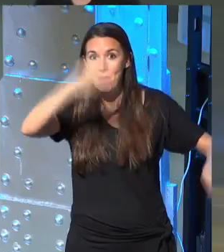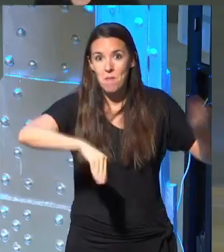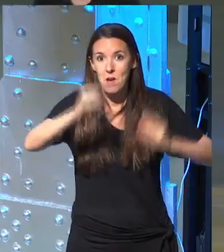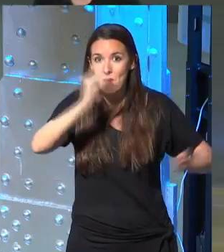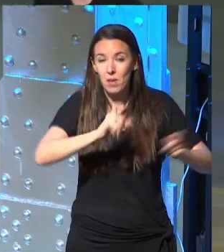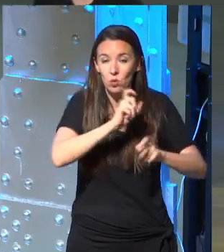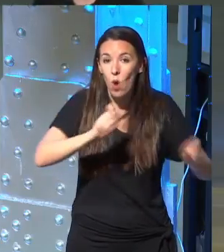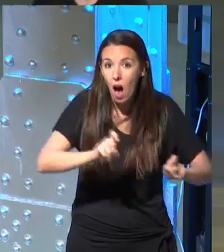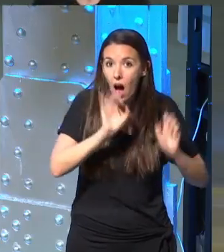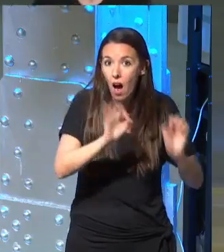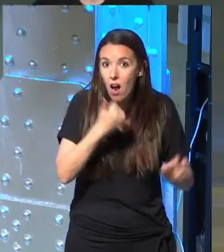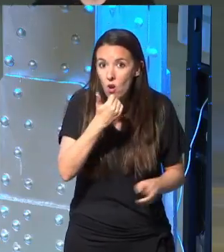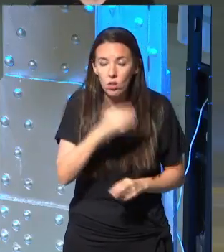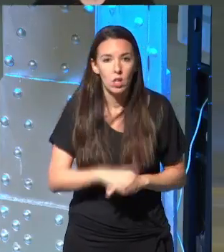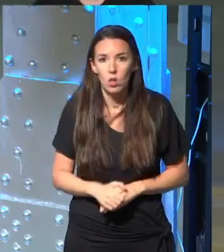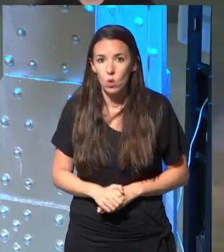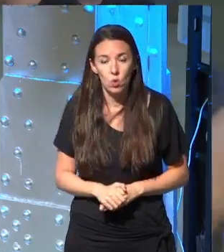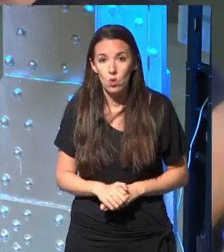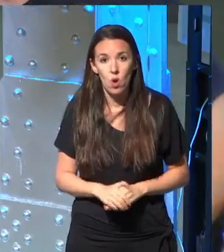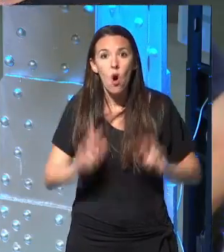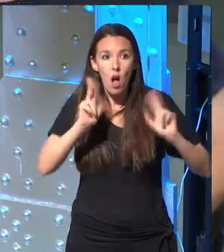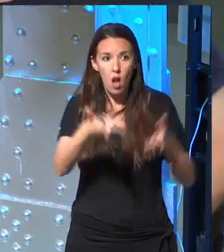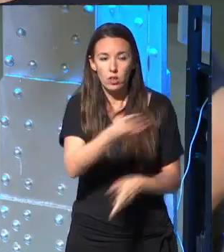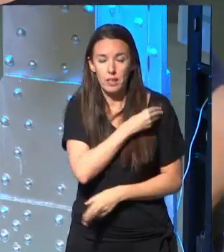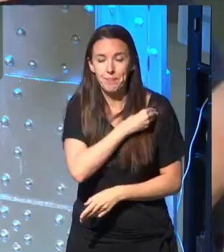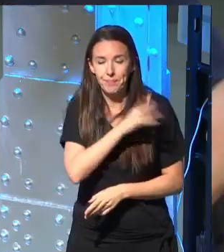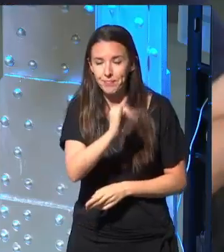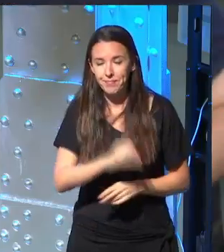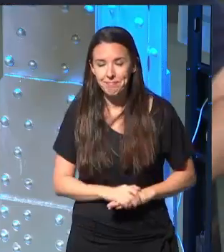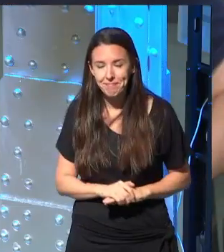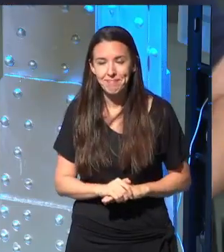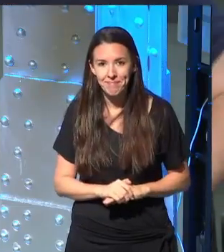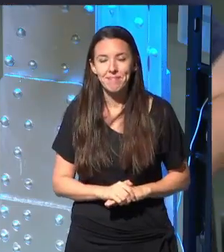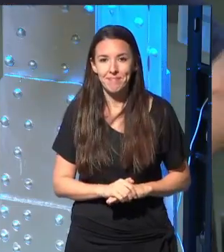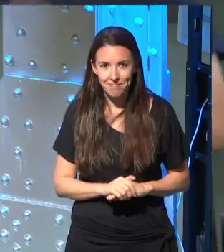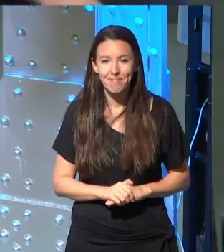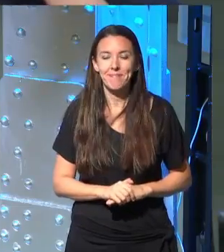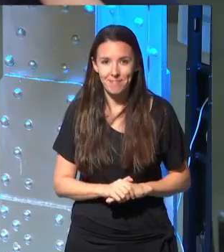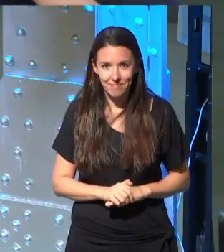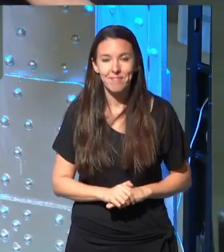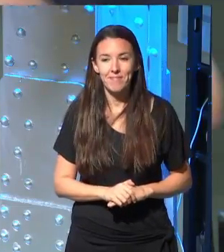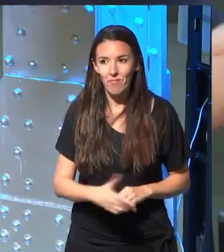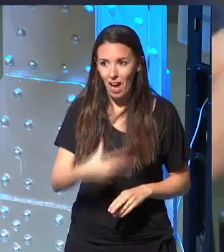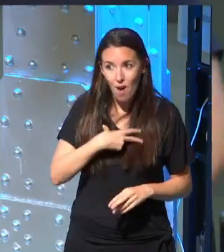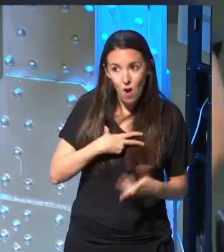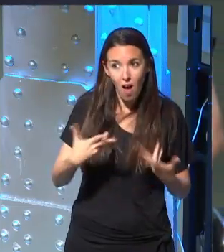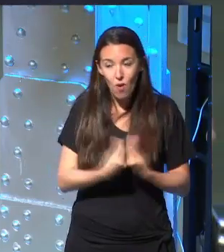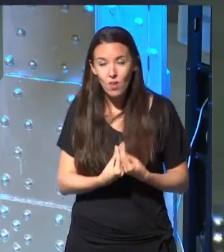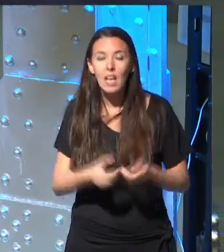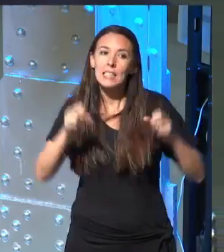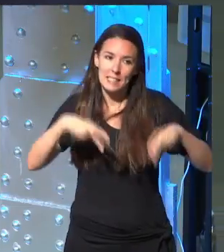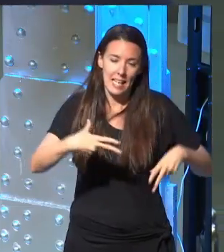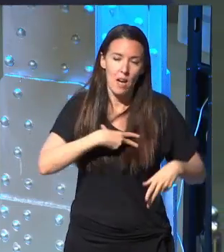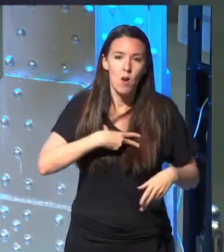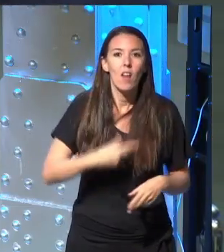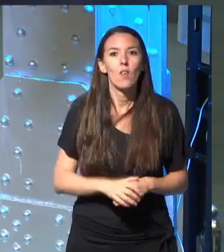No, el hotel sí que ha hablado conmigo. Sí, no, no. ¿Con abogados, sin abogados? Sin